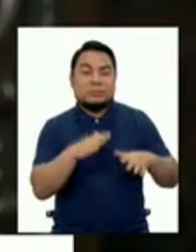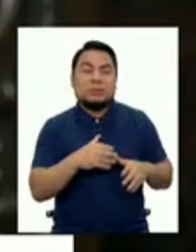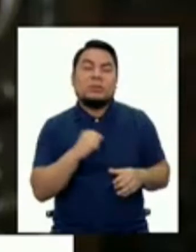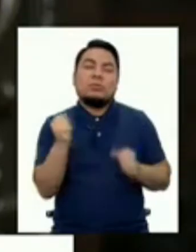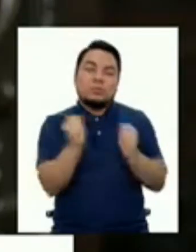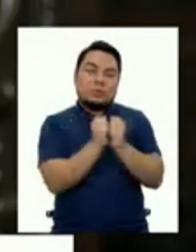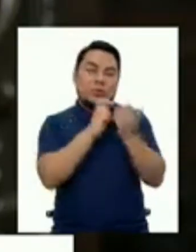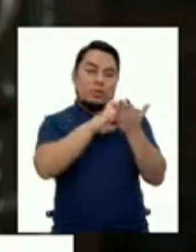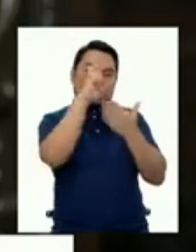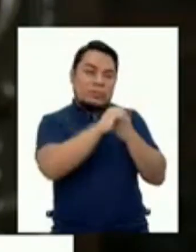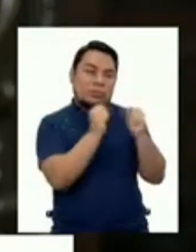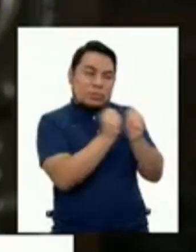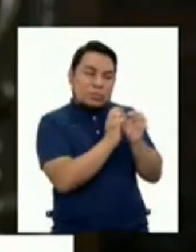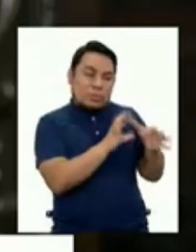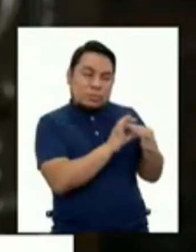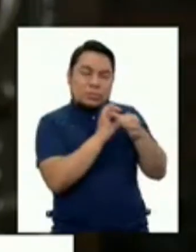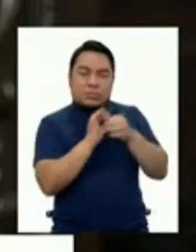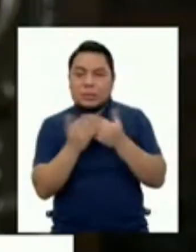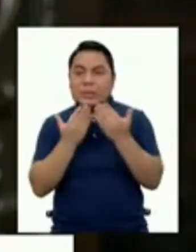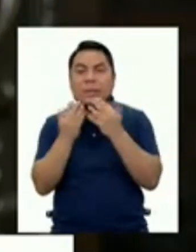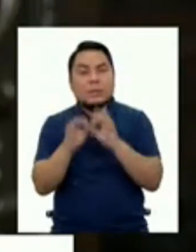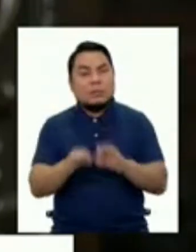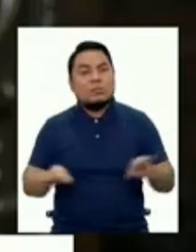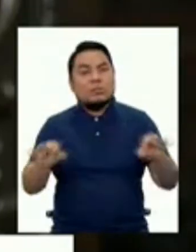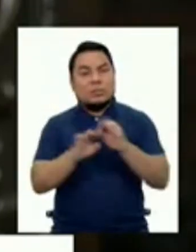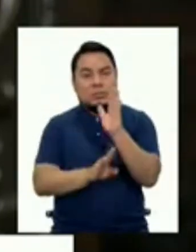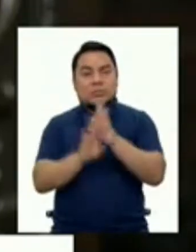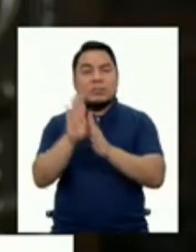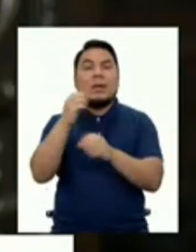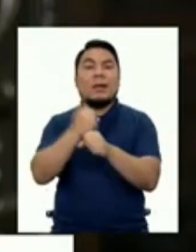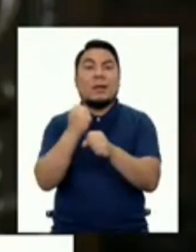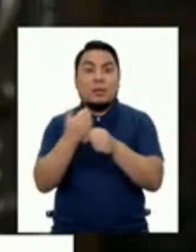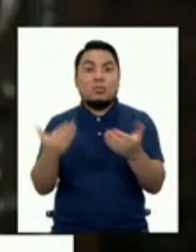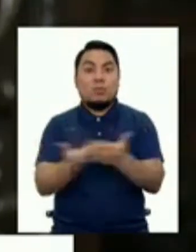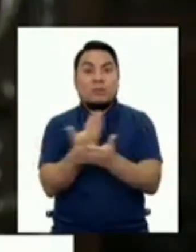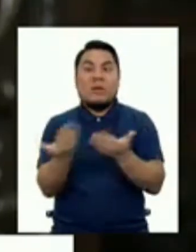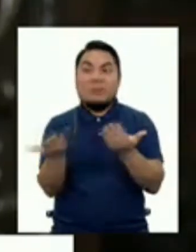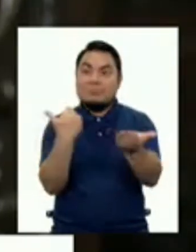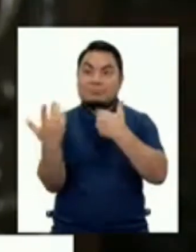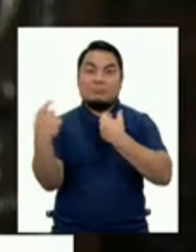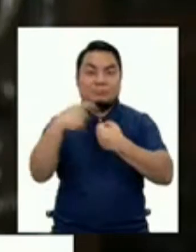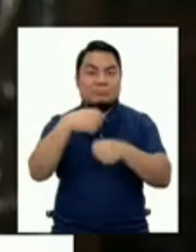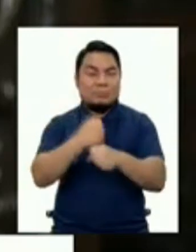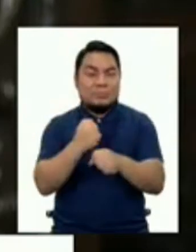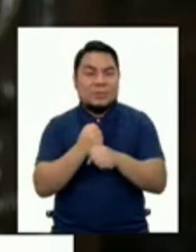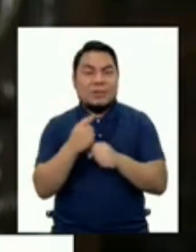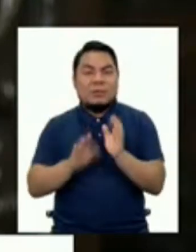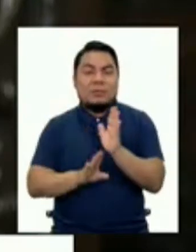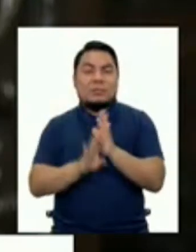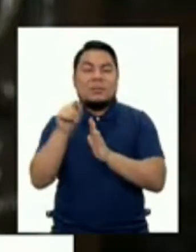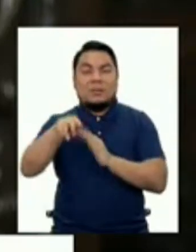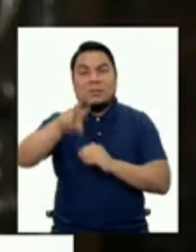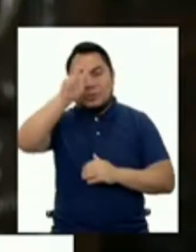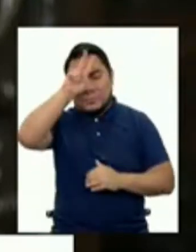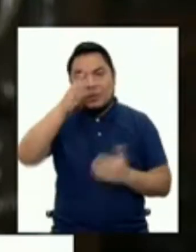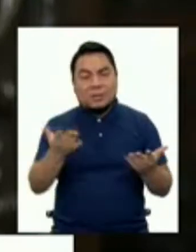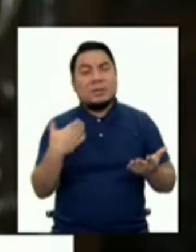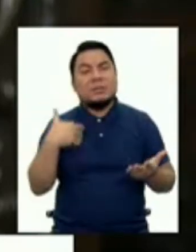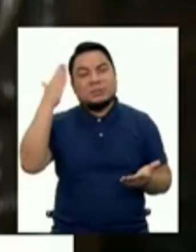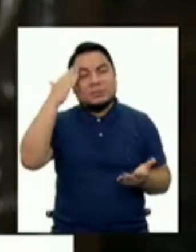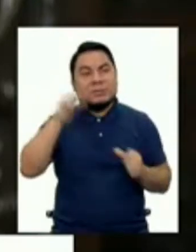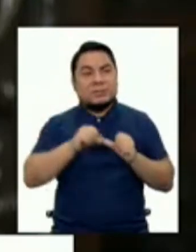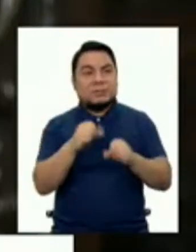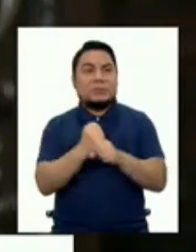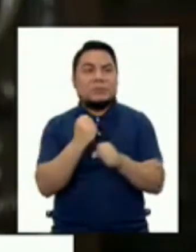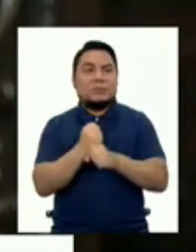acompañamos a proyectos que van a ser muy importantes para la generación de empleo y para el crecimiento de nuestro país. Así que seguimos